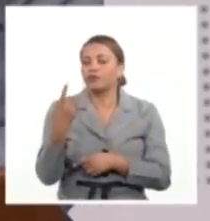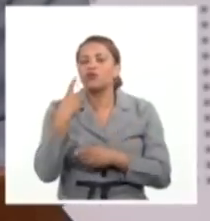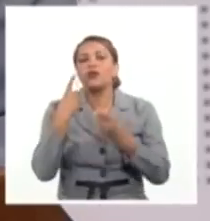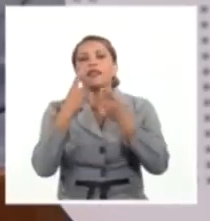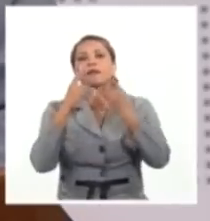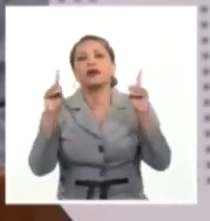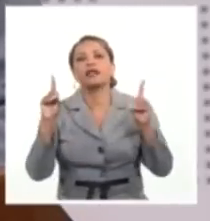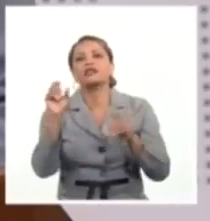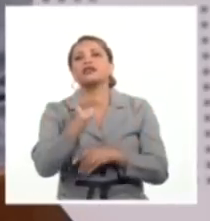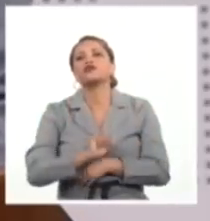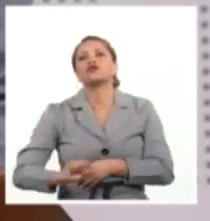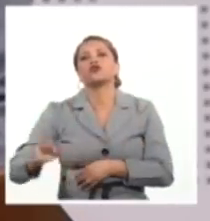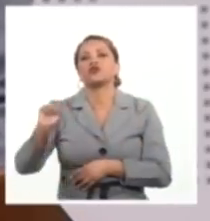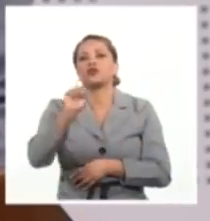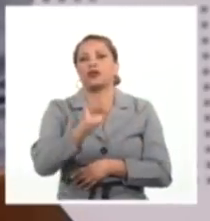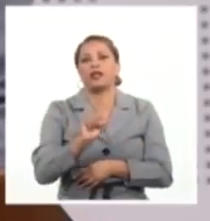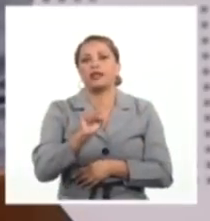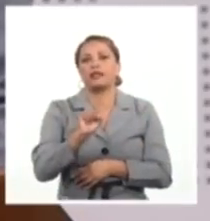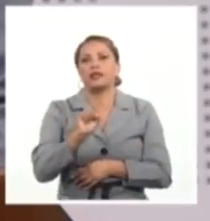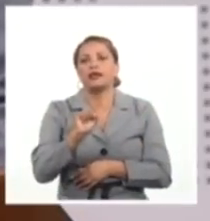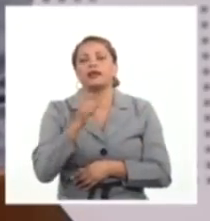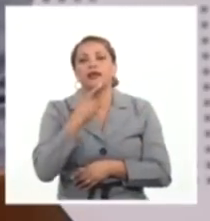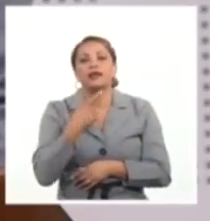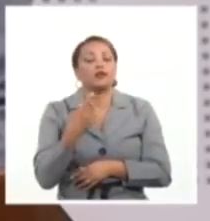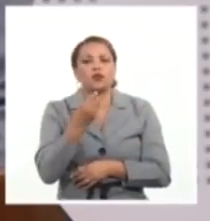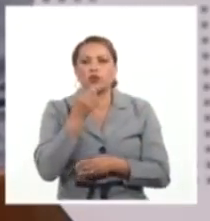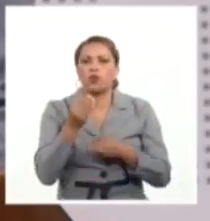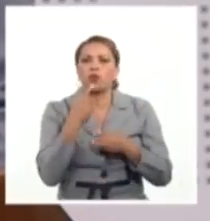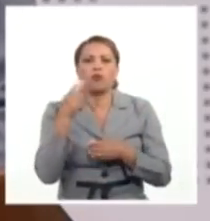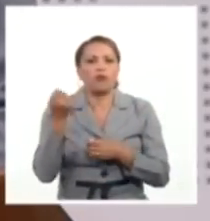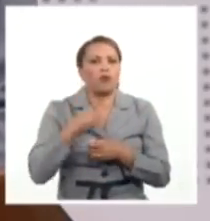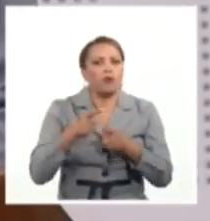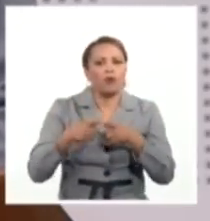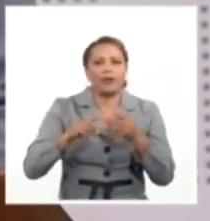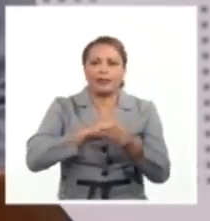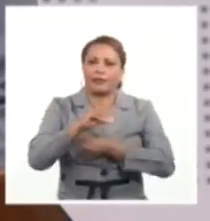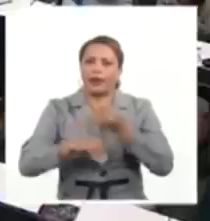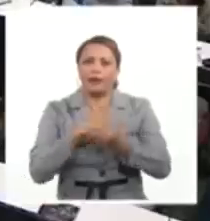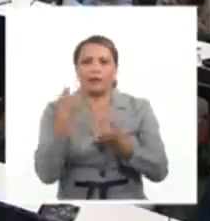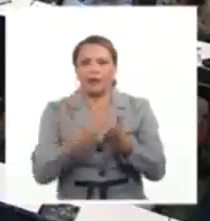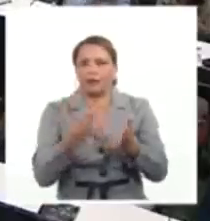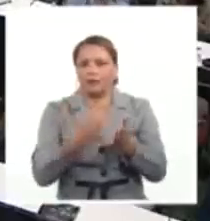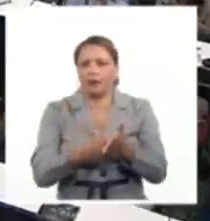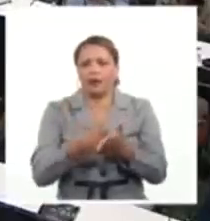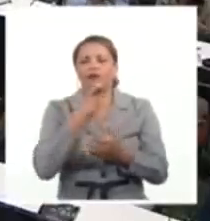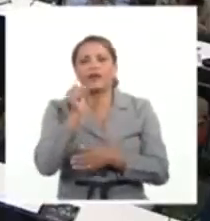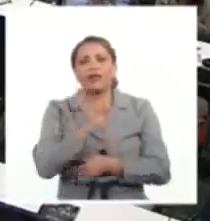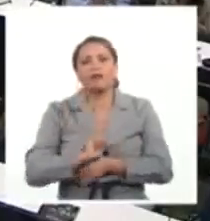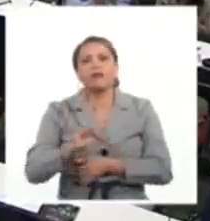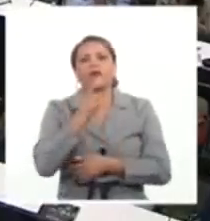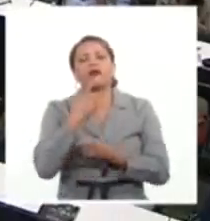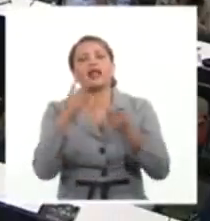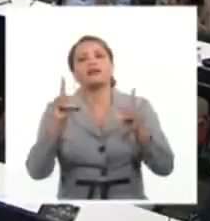democracia socialista, genuina, no importada, una democracia cubana.